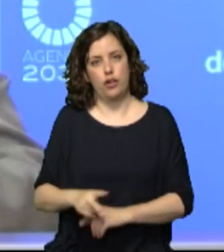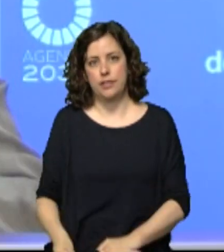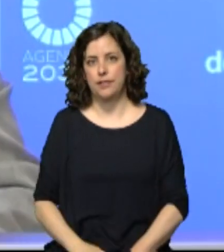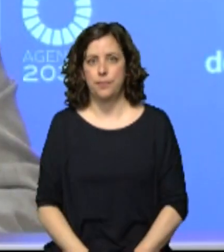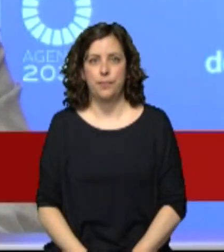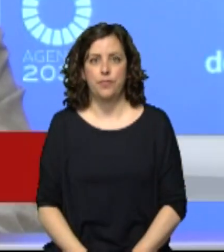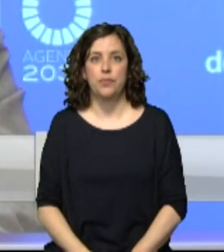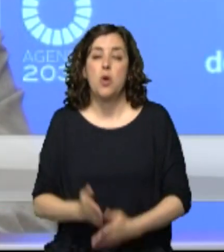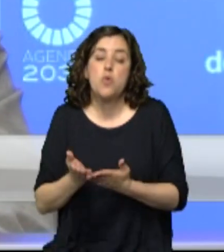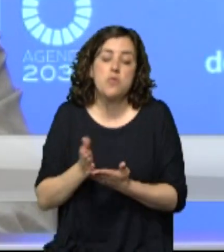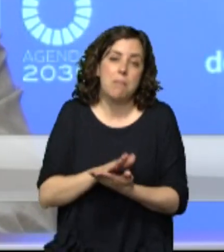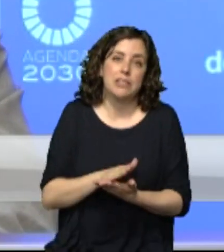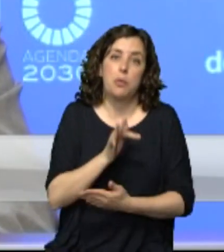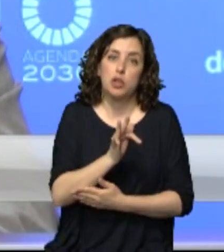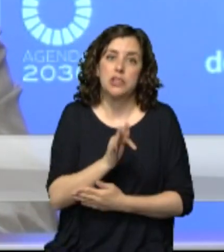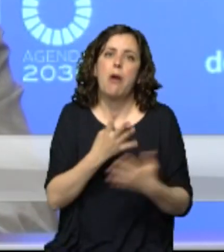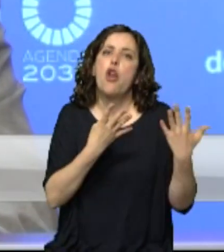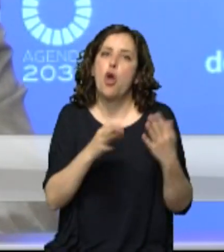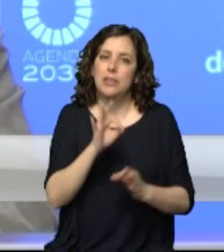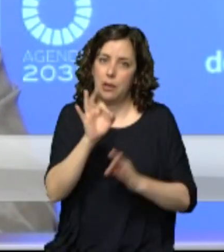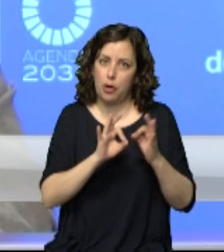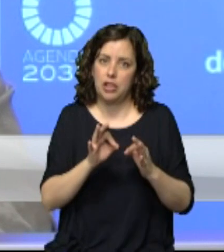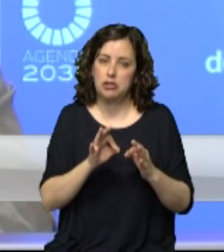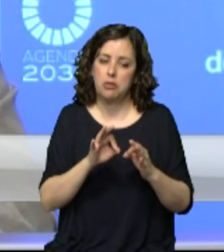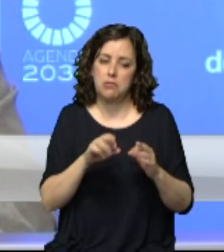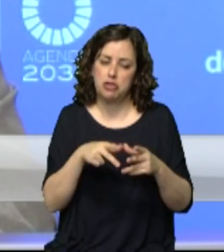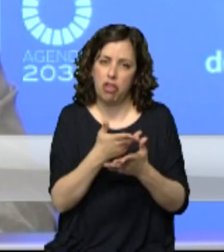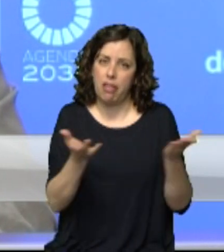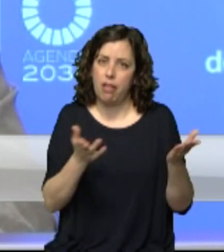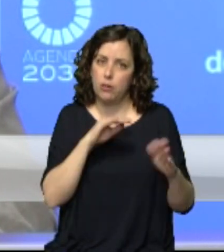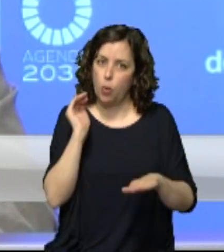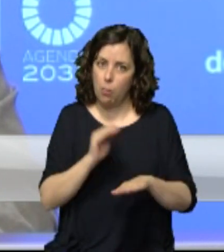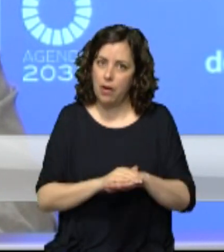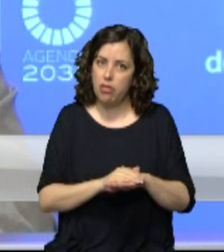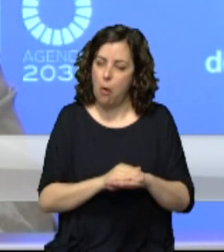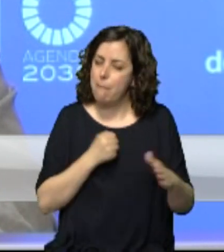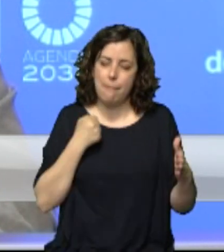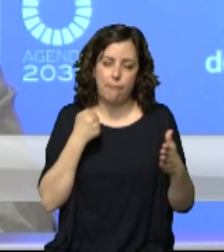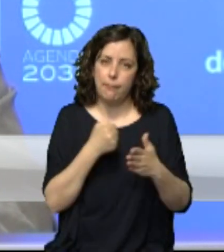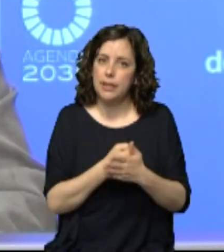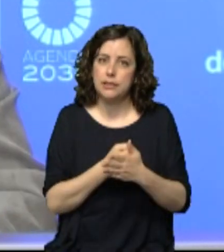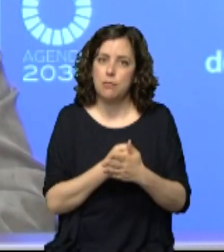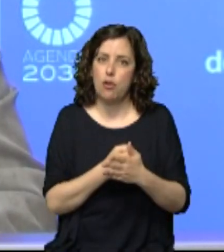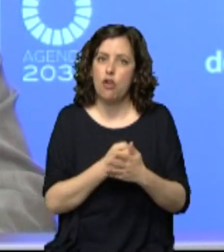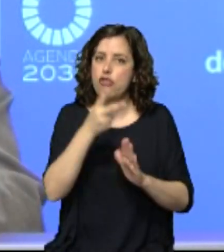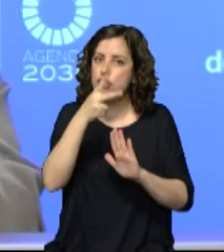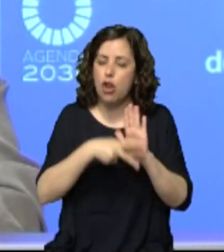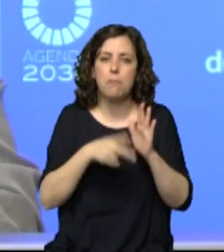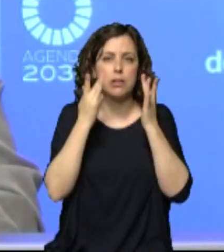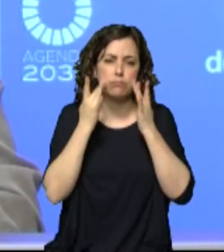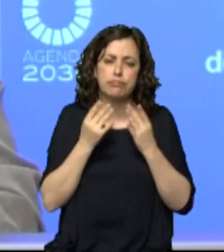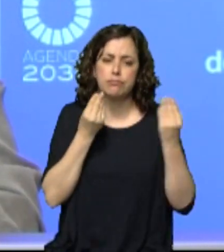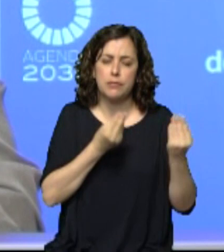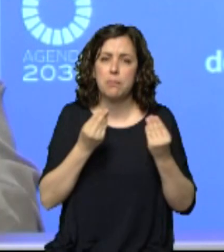El positivo, que hay un 90% de la población que está cumpliendo al máximo posible todas las que son las normas de higiene,